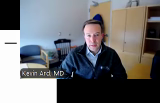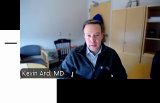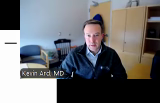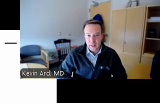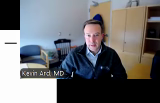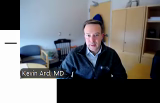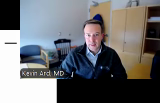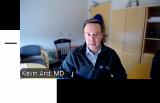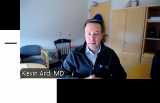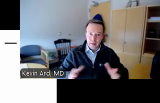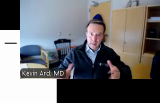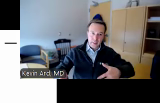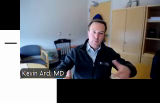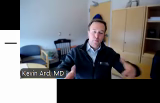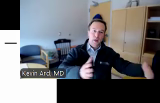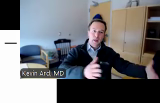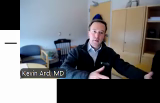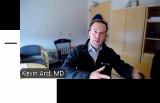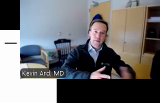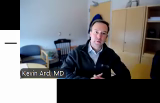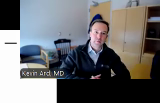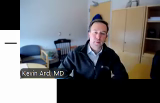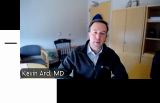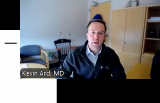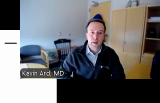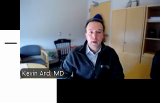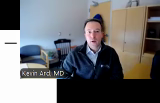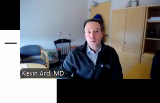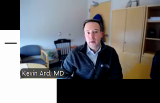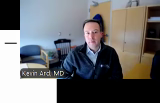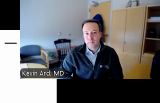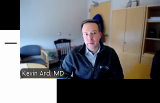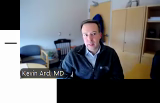Es un tratamiento seguro y bien tolerado.